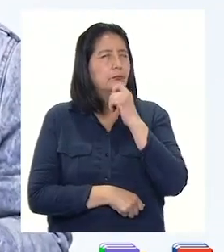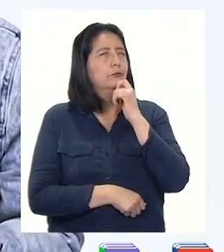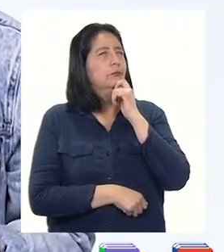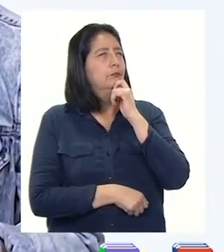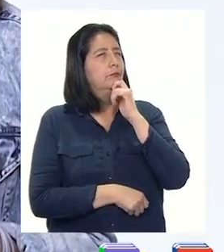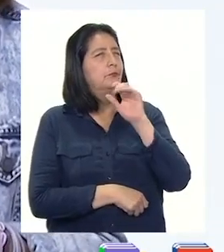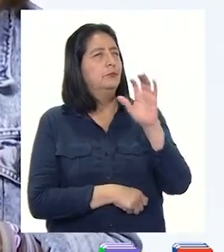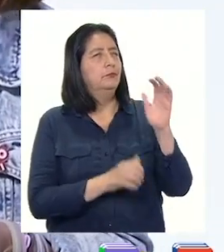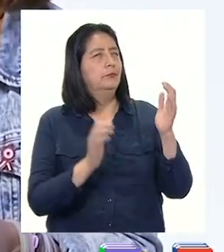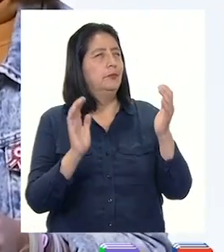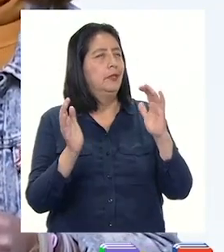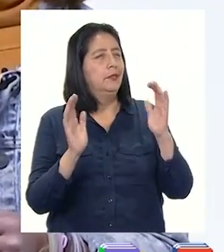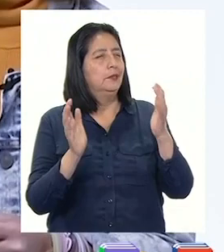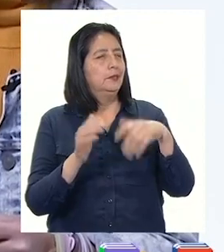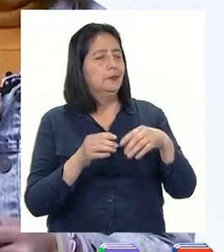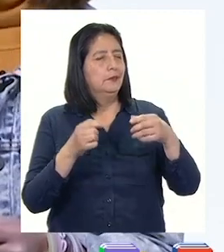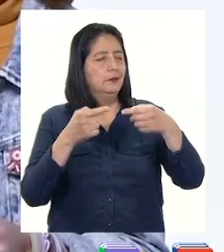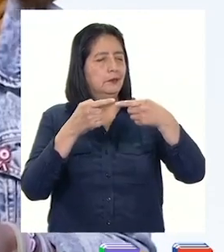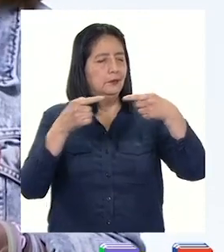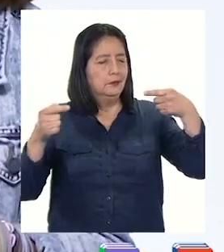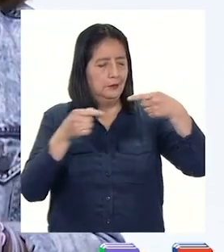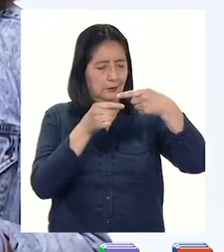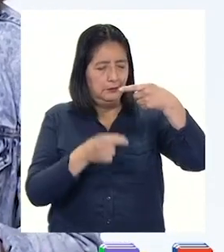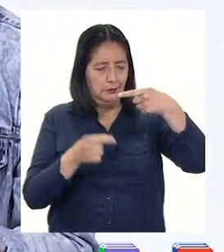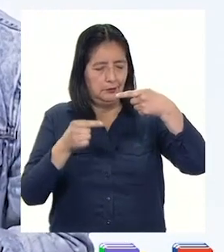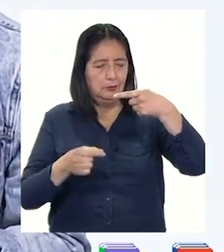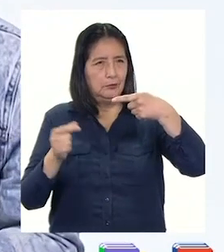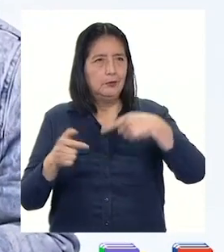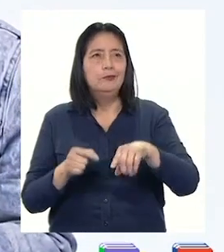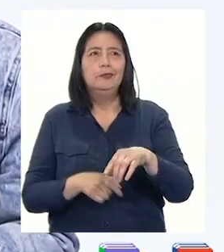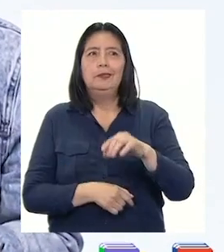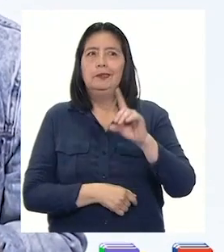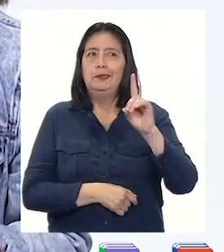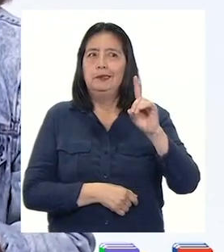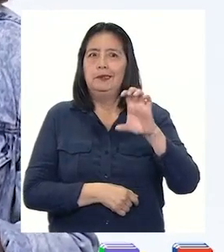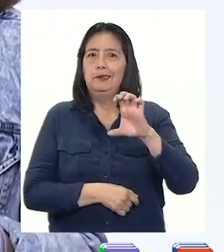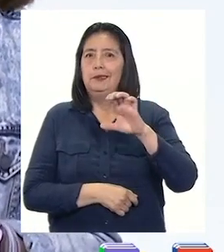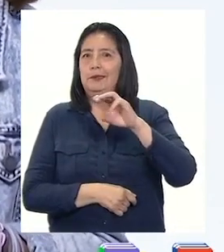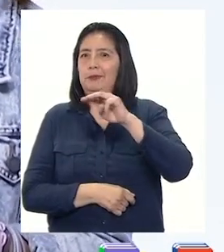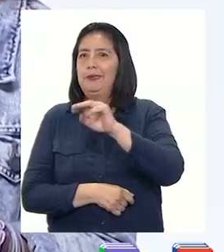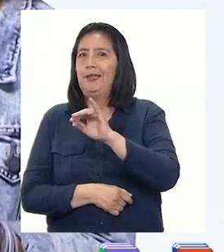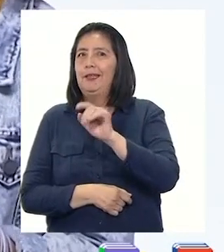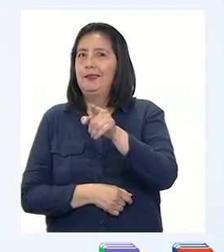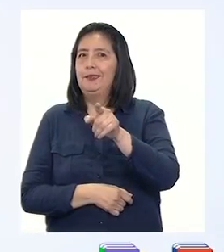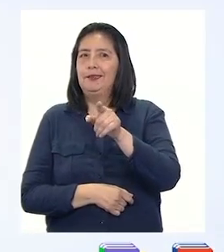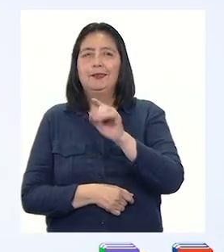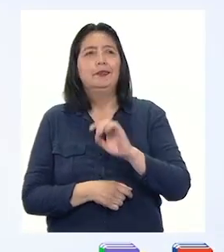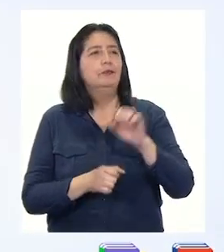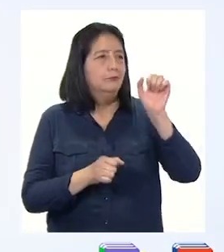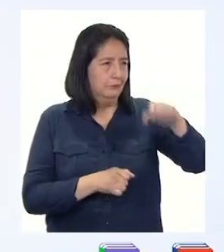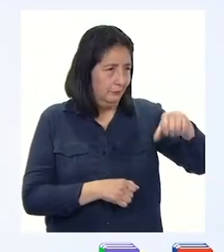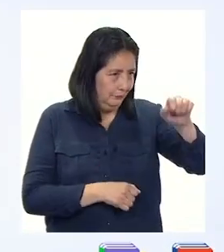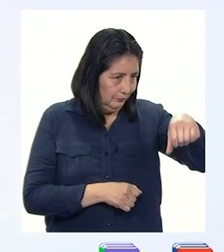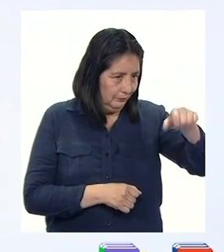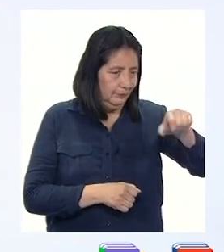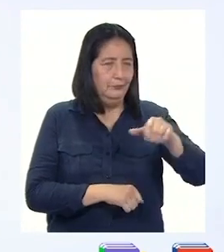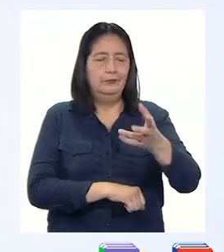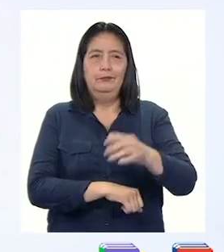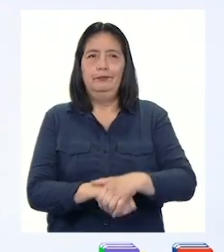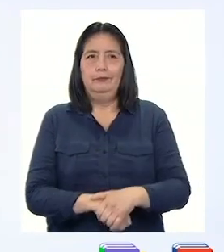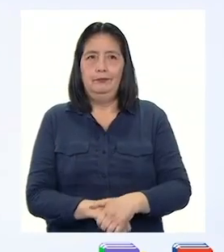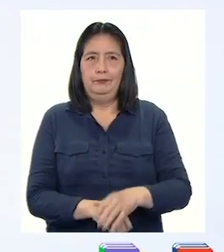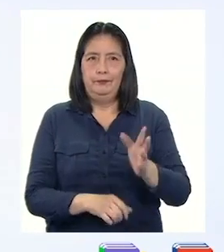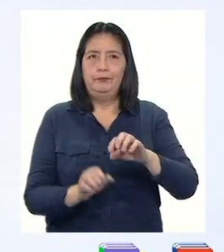Bueno, me parece que en los quipus utilizan, así como nosotros, las decenas, centenas y millares. ¡Exacto!